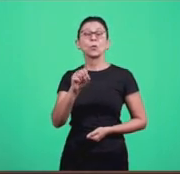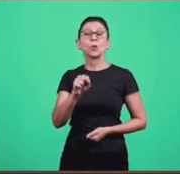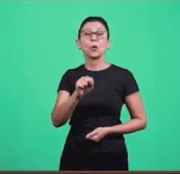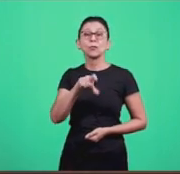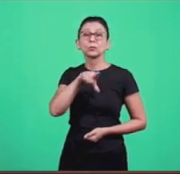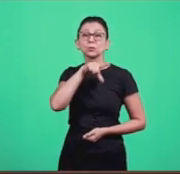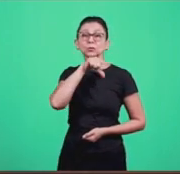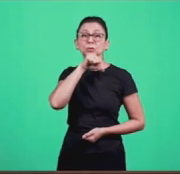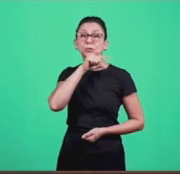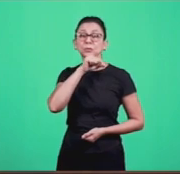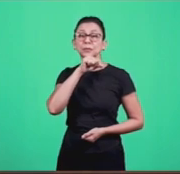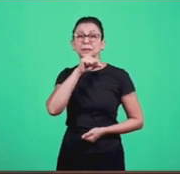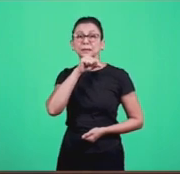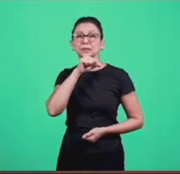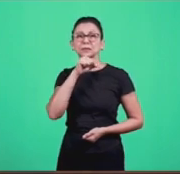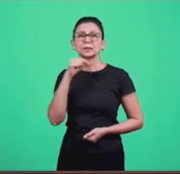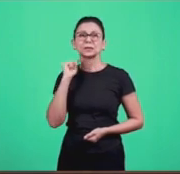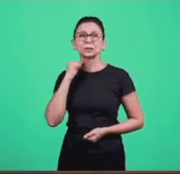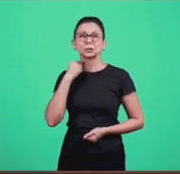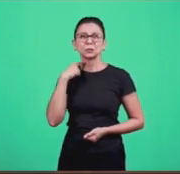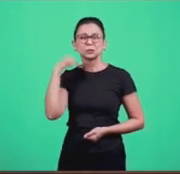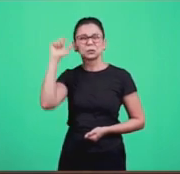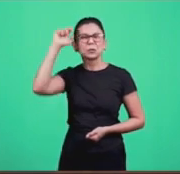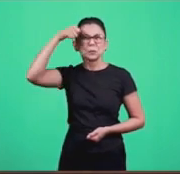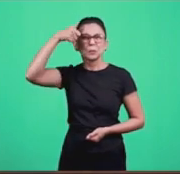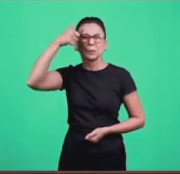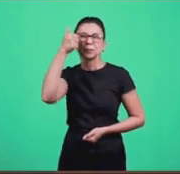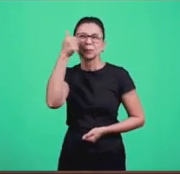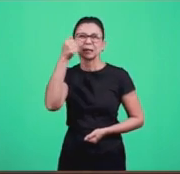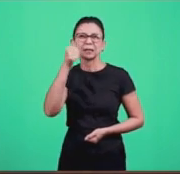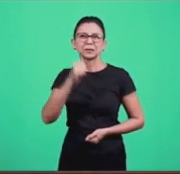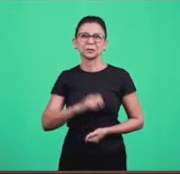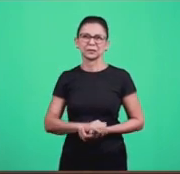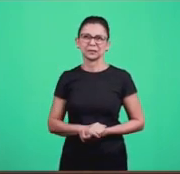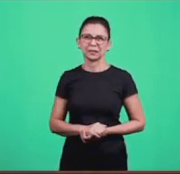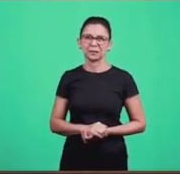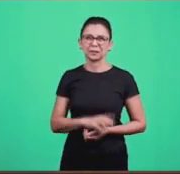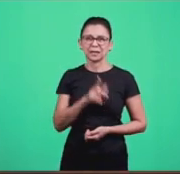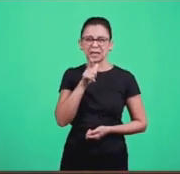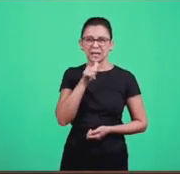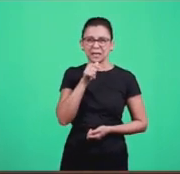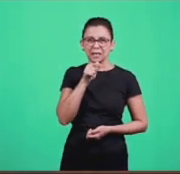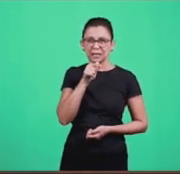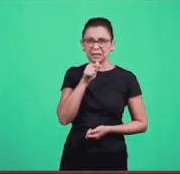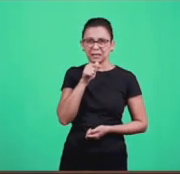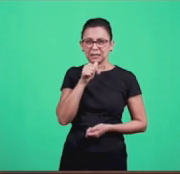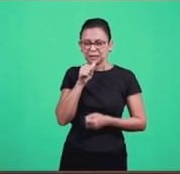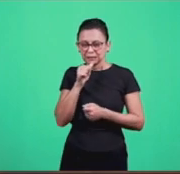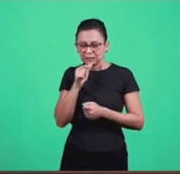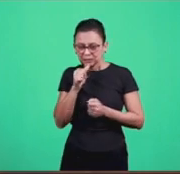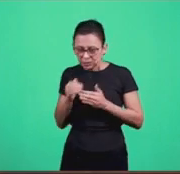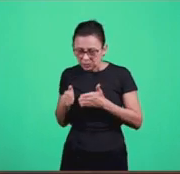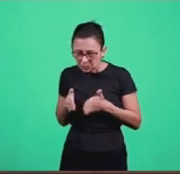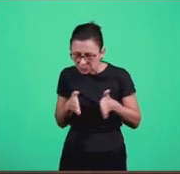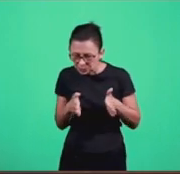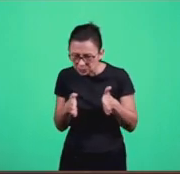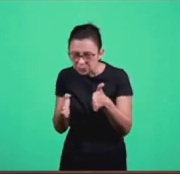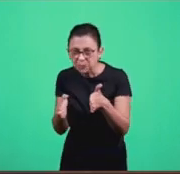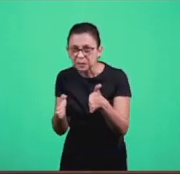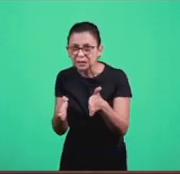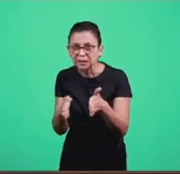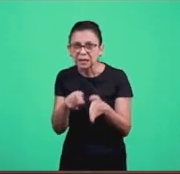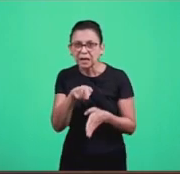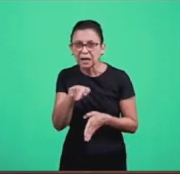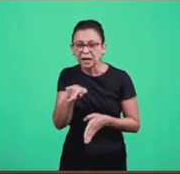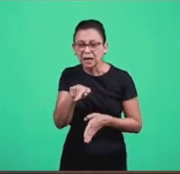alimentasen. Él tenía que beber las aguas del arroyo y en un tiempo muy difícil, Él bebería de